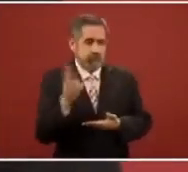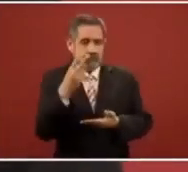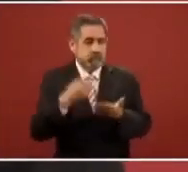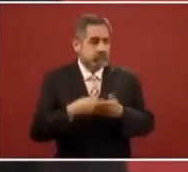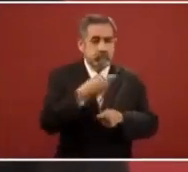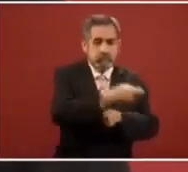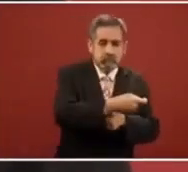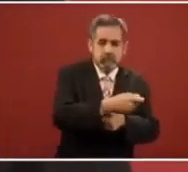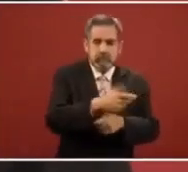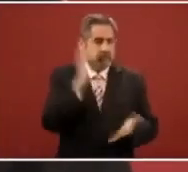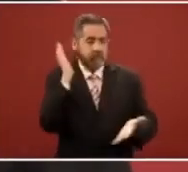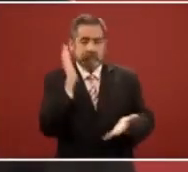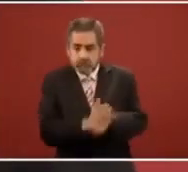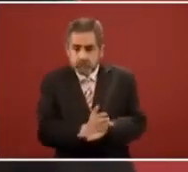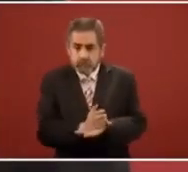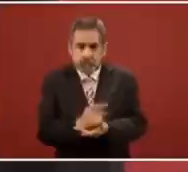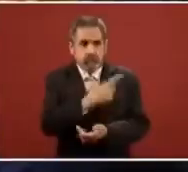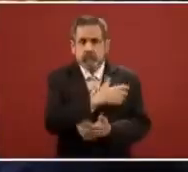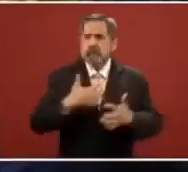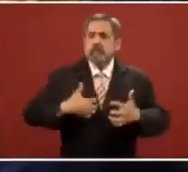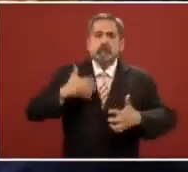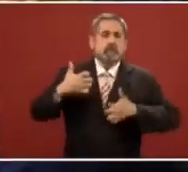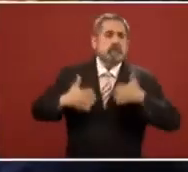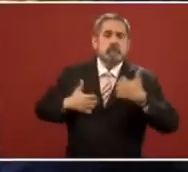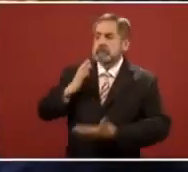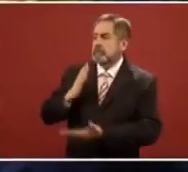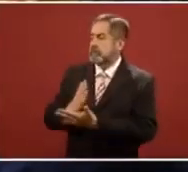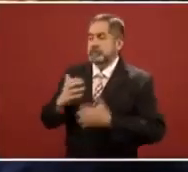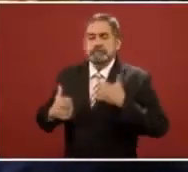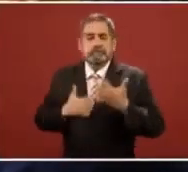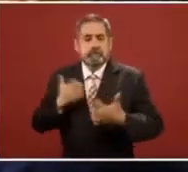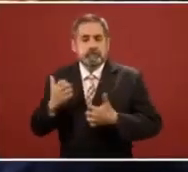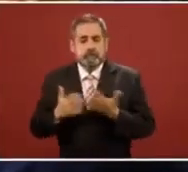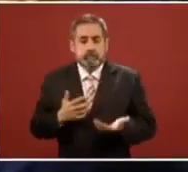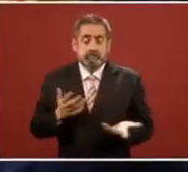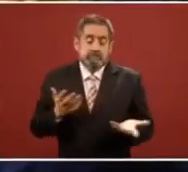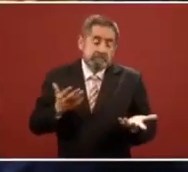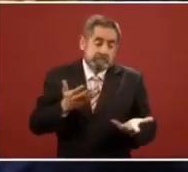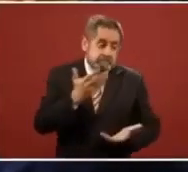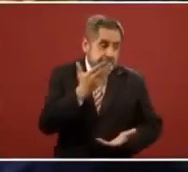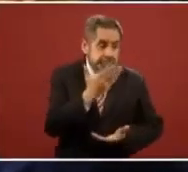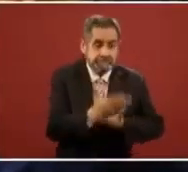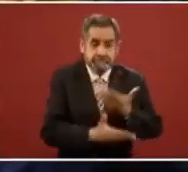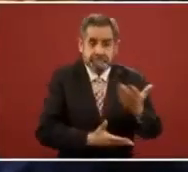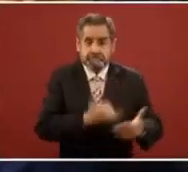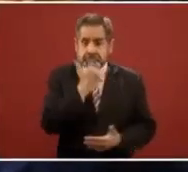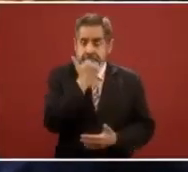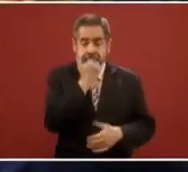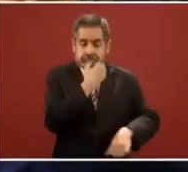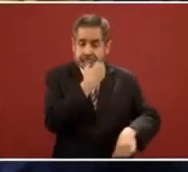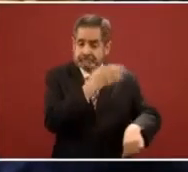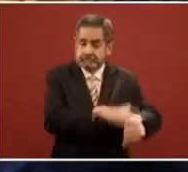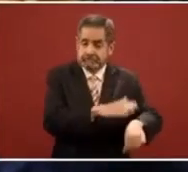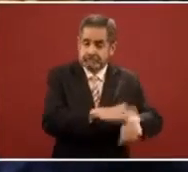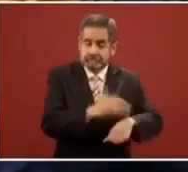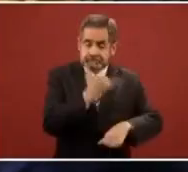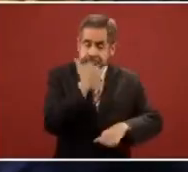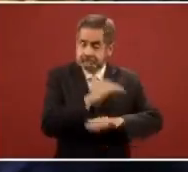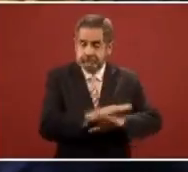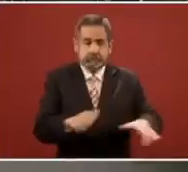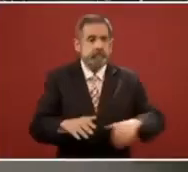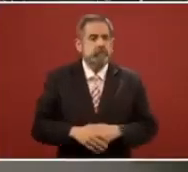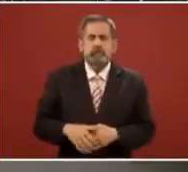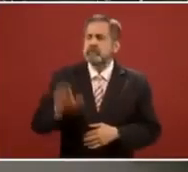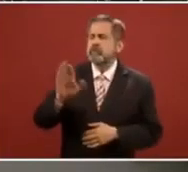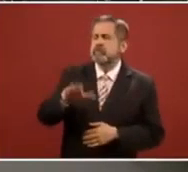tienen. Pero ofrezco disculpa por anticipado. O sea, la intervención de la